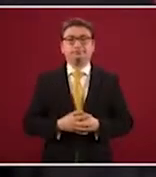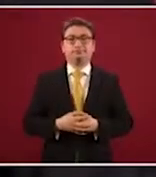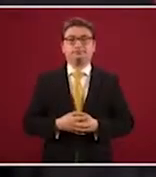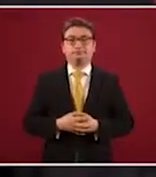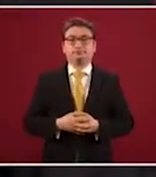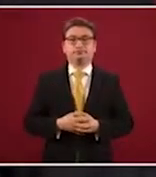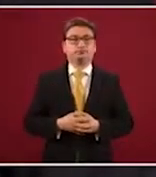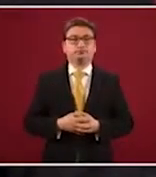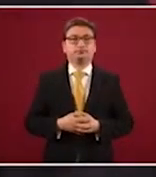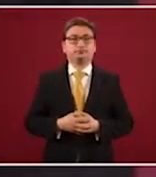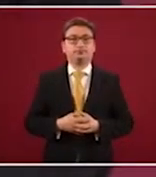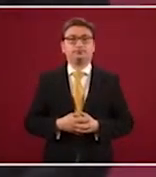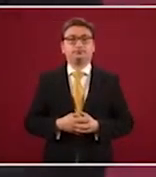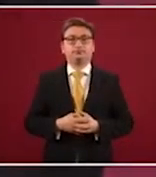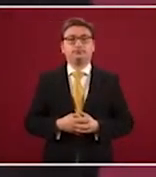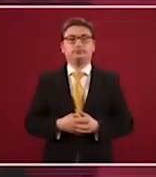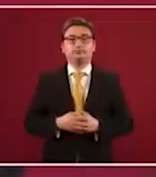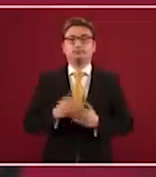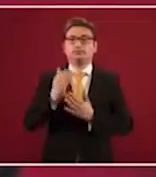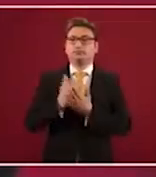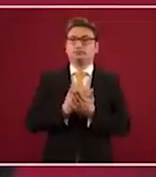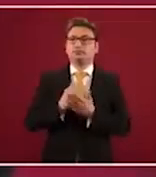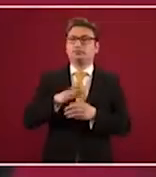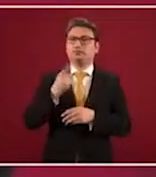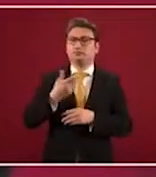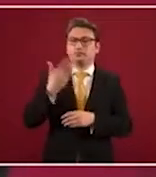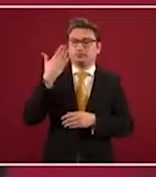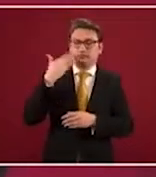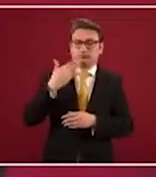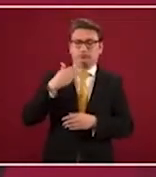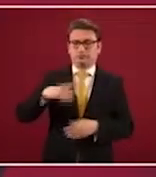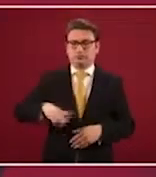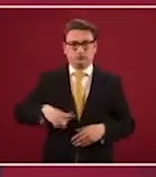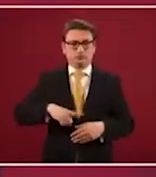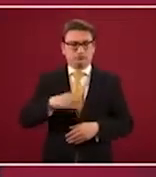en cuanto a disminución de la deuda pública